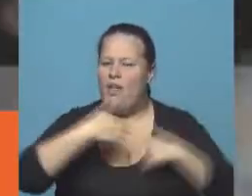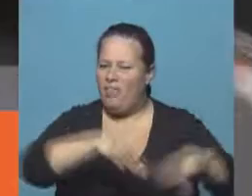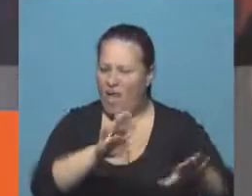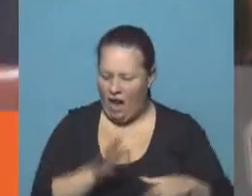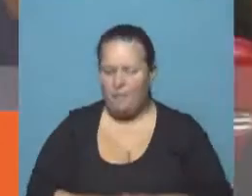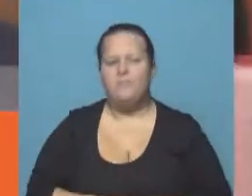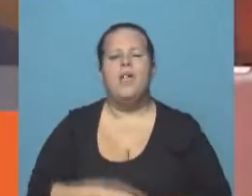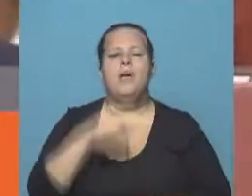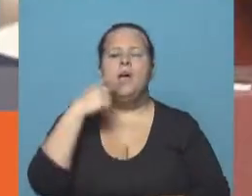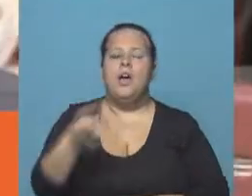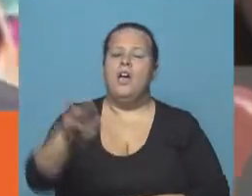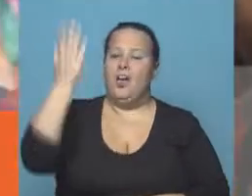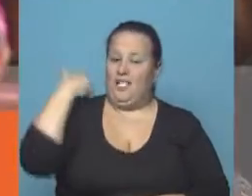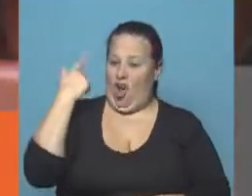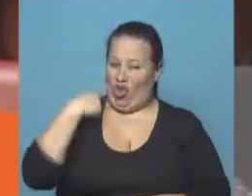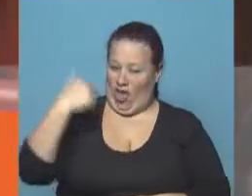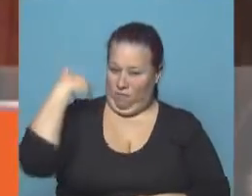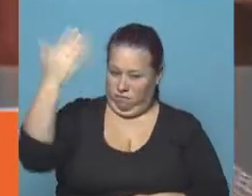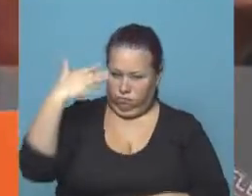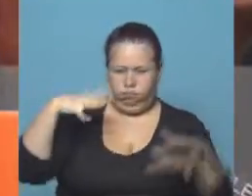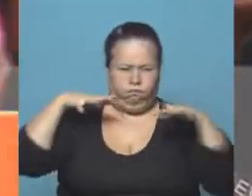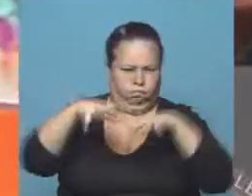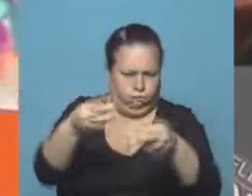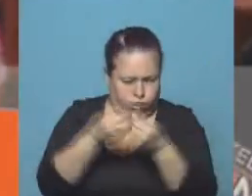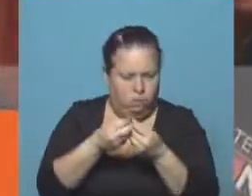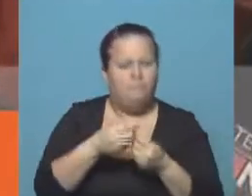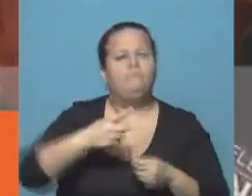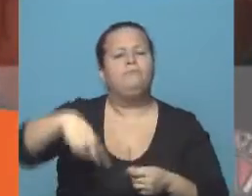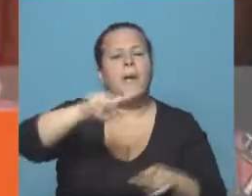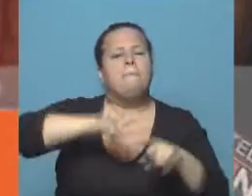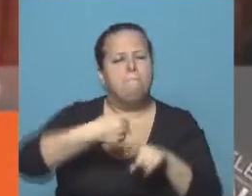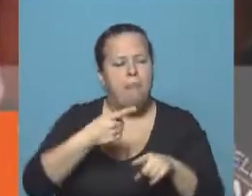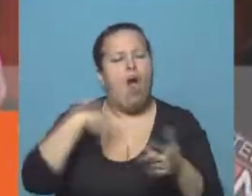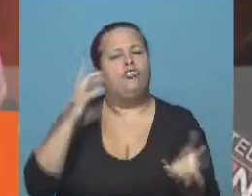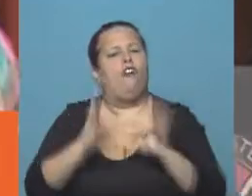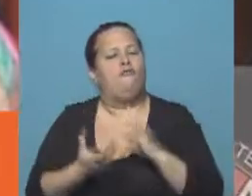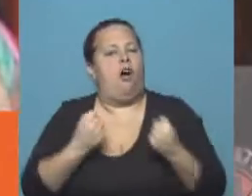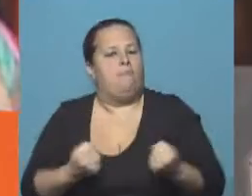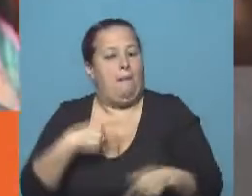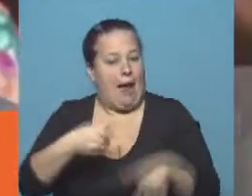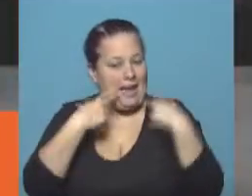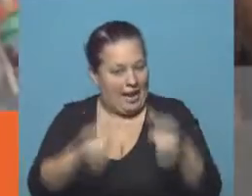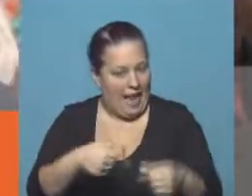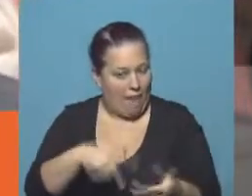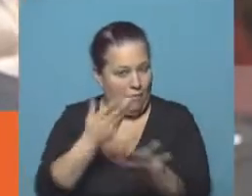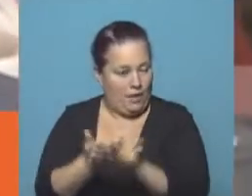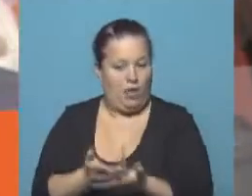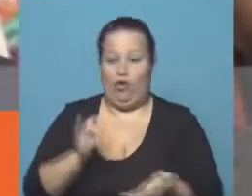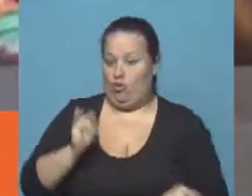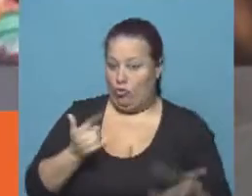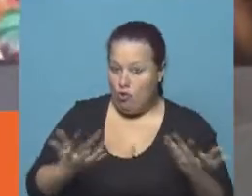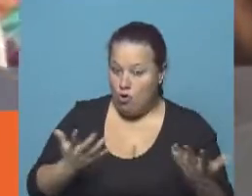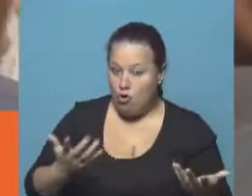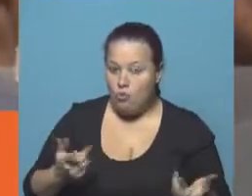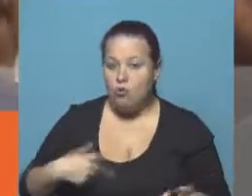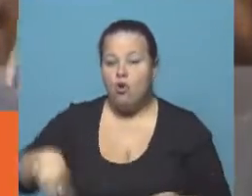país. Micheli, después del acto del otro día, que fue multitudinario, ¿los para ustedes de otra manera para este reclamo que vienen a plantear? Y sí, claro,